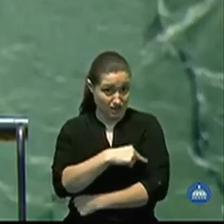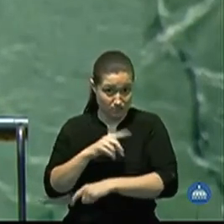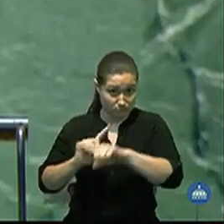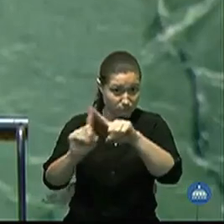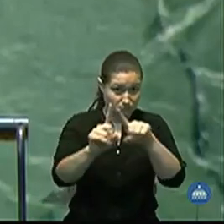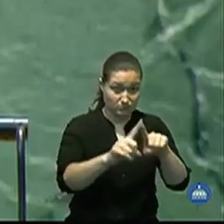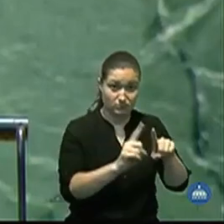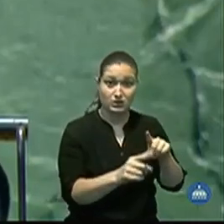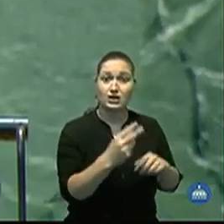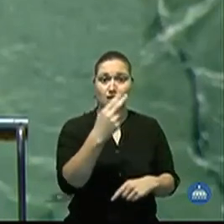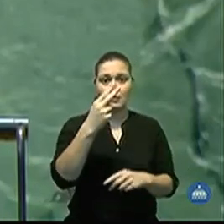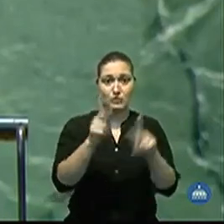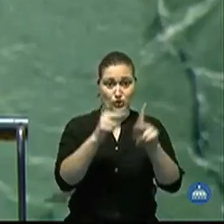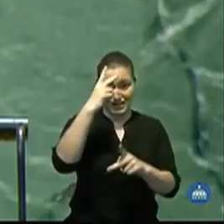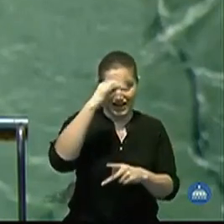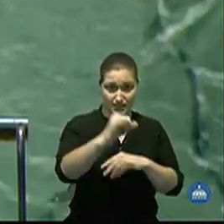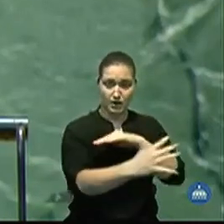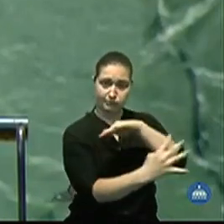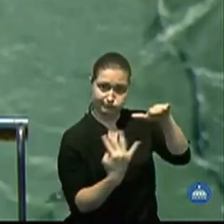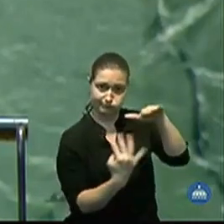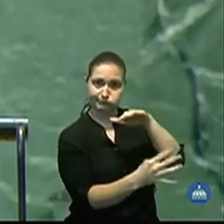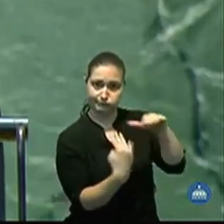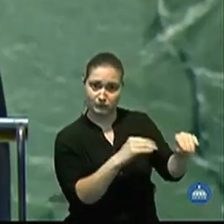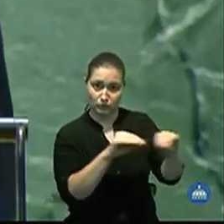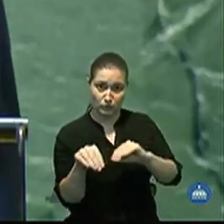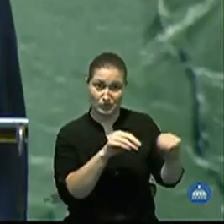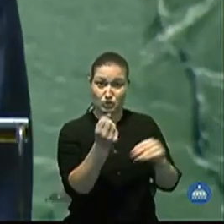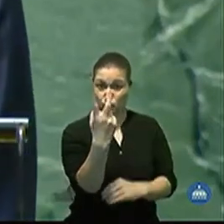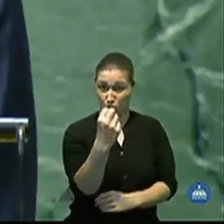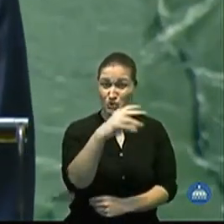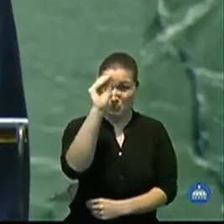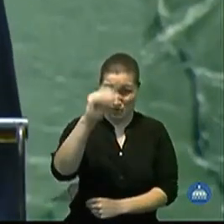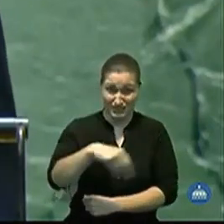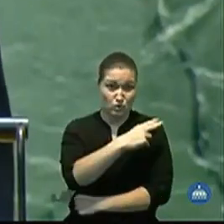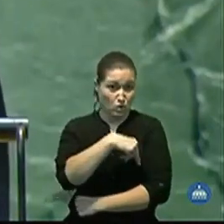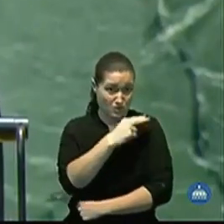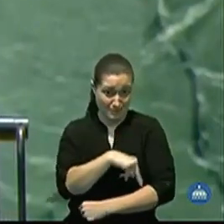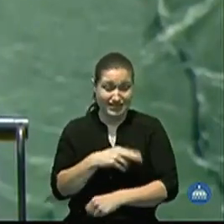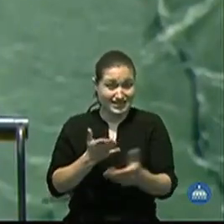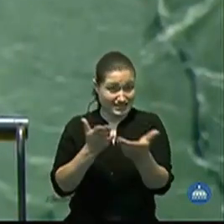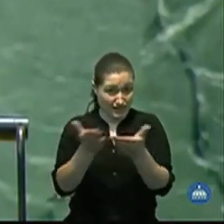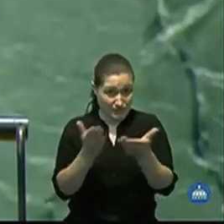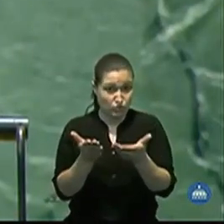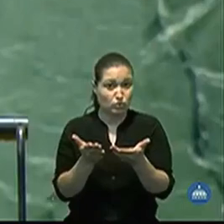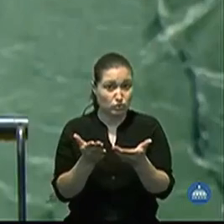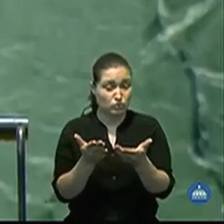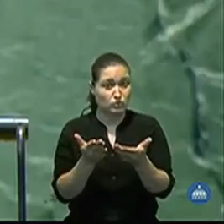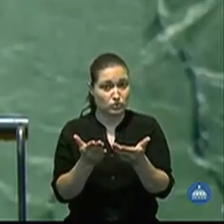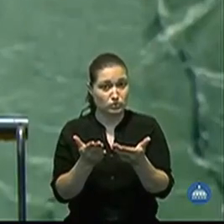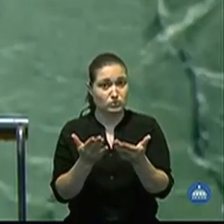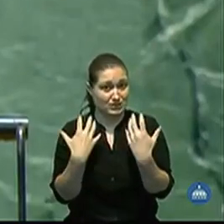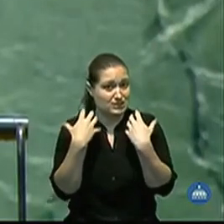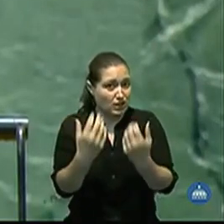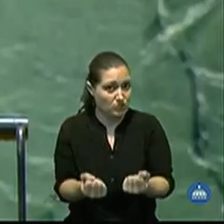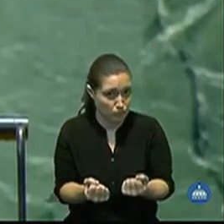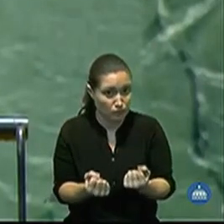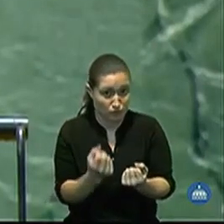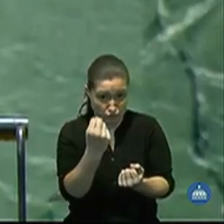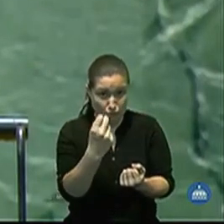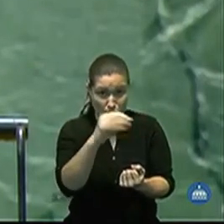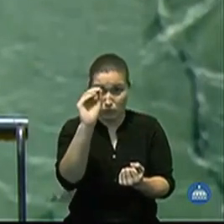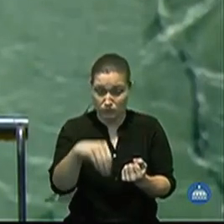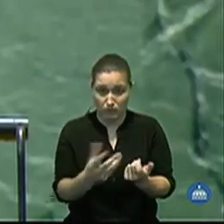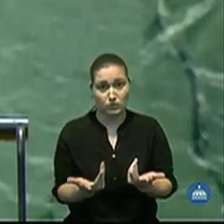inmigrantes haitianos generales representaron el 12% del total de los servicios prestados a través de nuestro sistema de salud